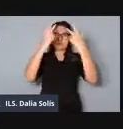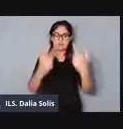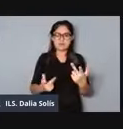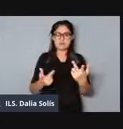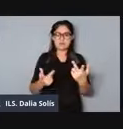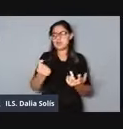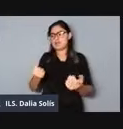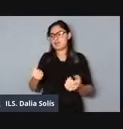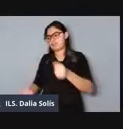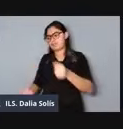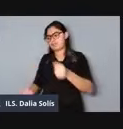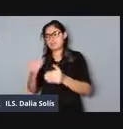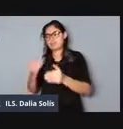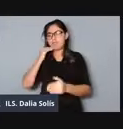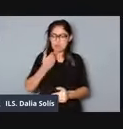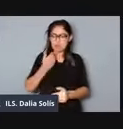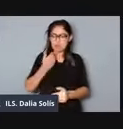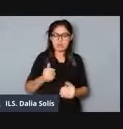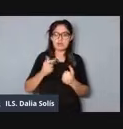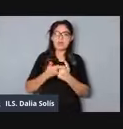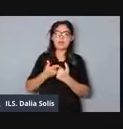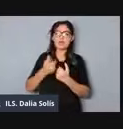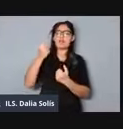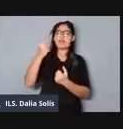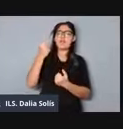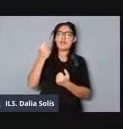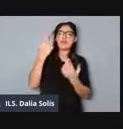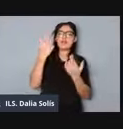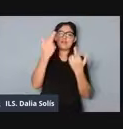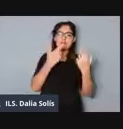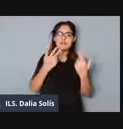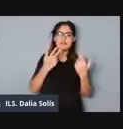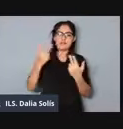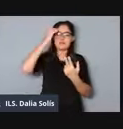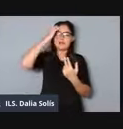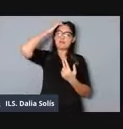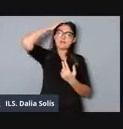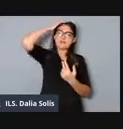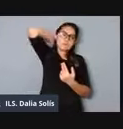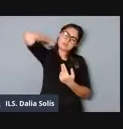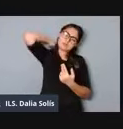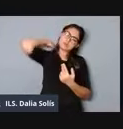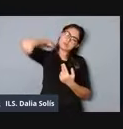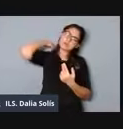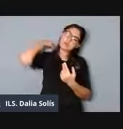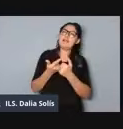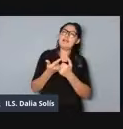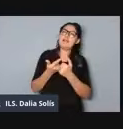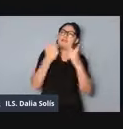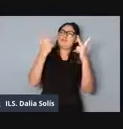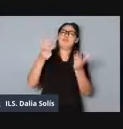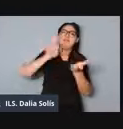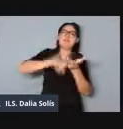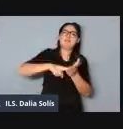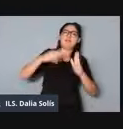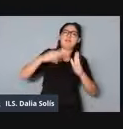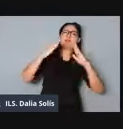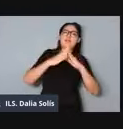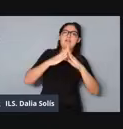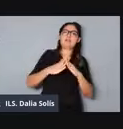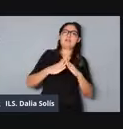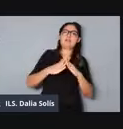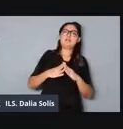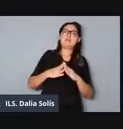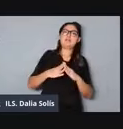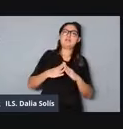alguna ahora que estamos en casa y que todos están ahí. ¿Quién lo rompió? Es una buena pregunta, pero ¿de quién fue la culpa? Es una muy mala